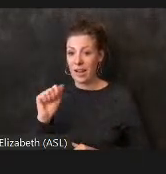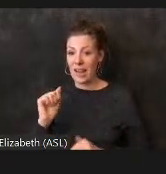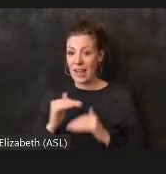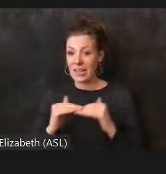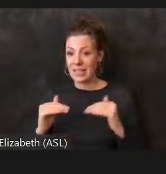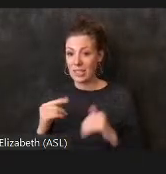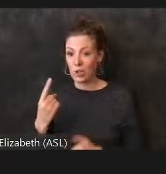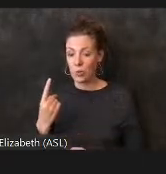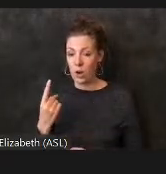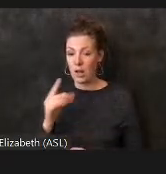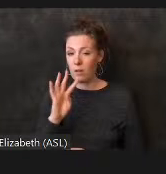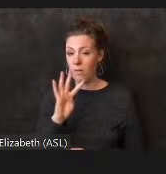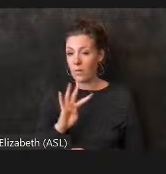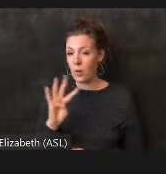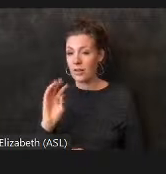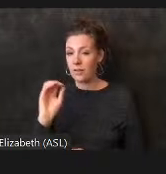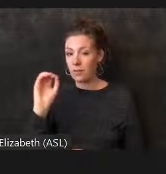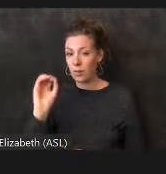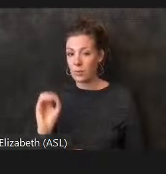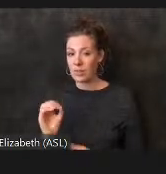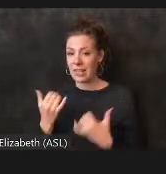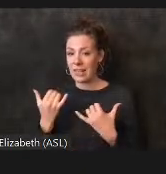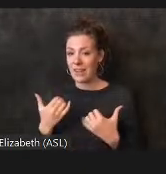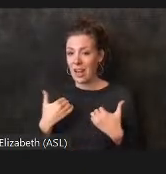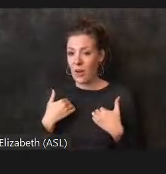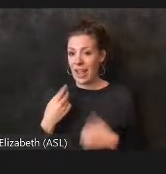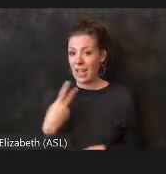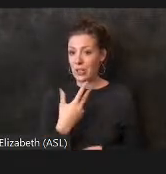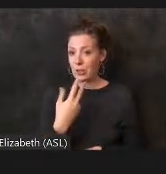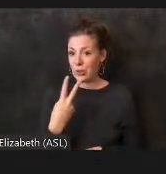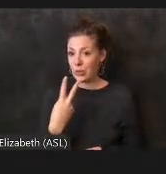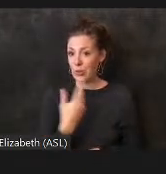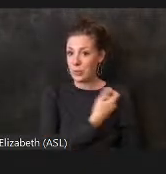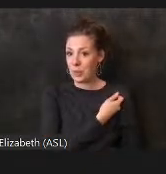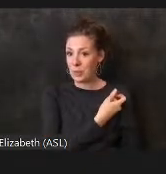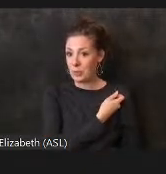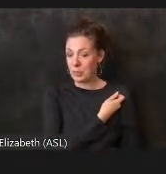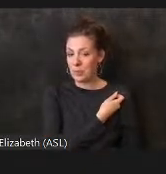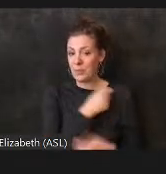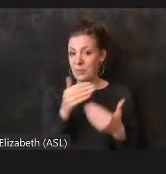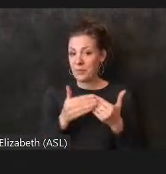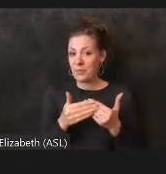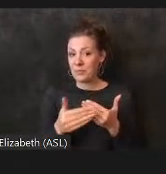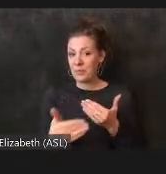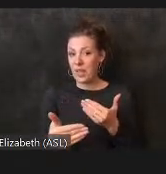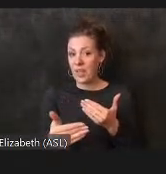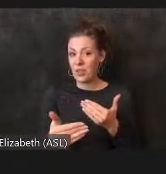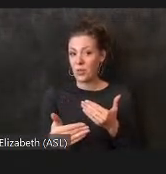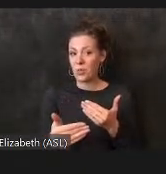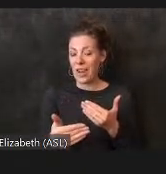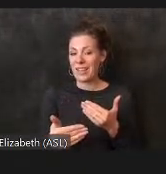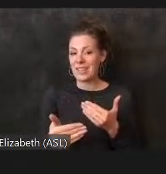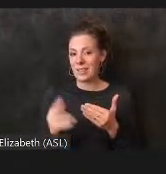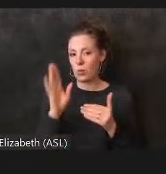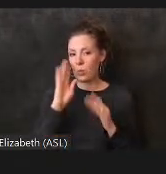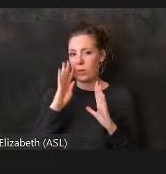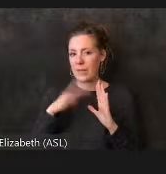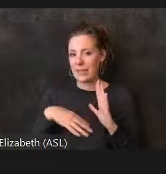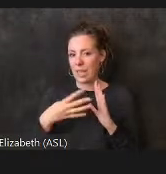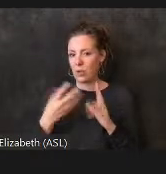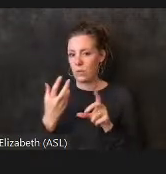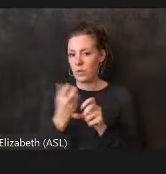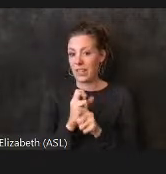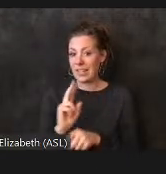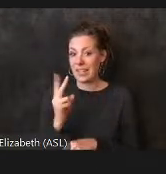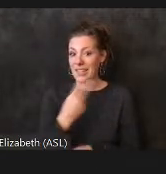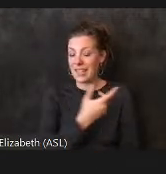Otra parte que también es parte de las personas que califican bajo el grupo A,